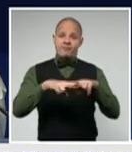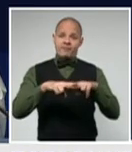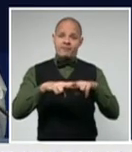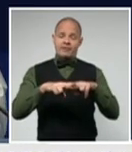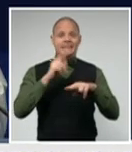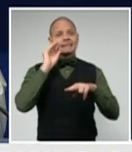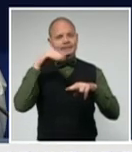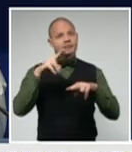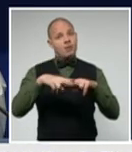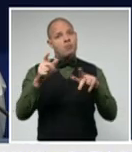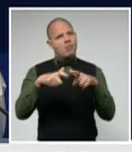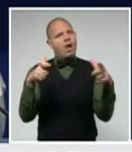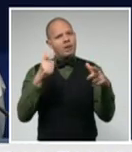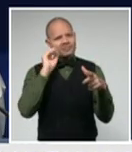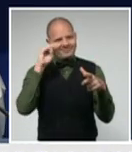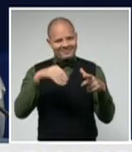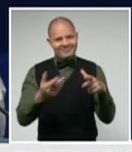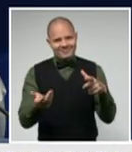número mayor,